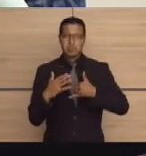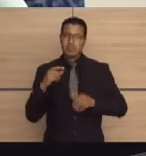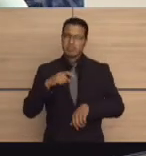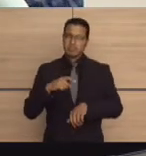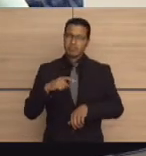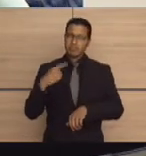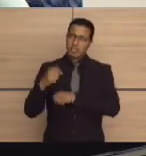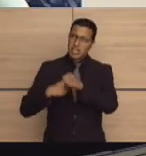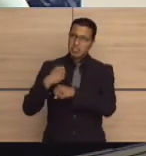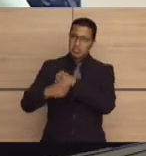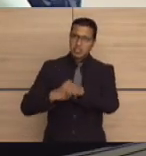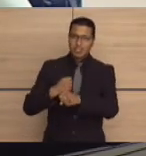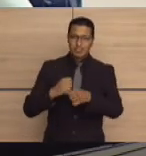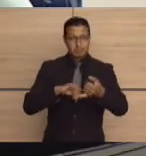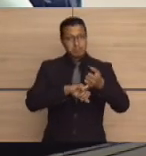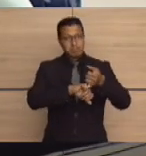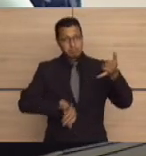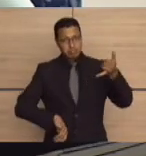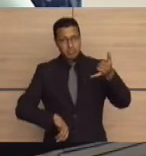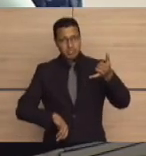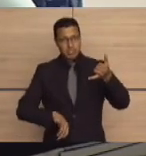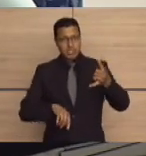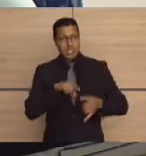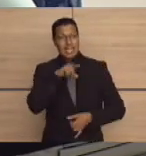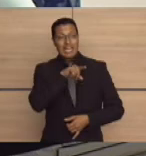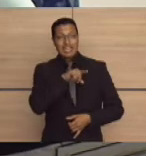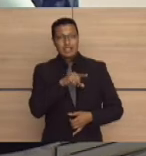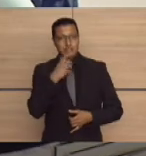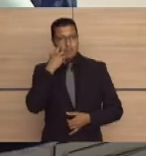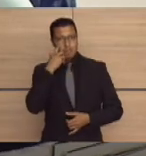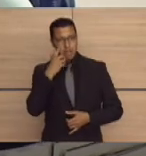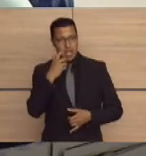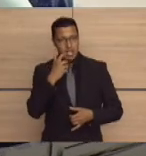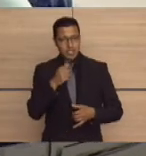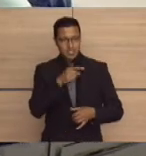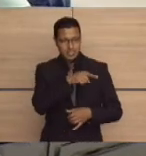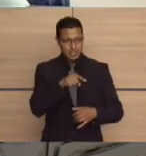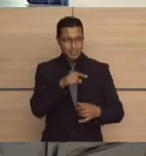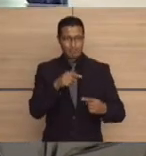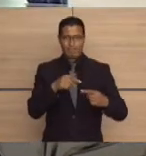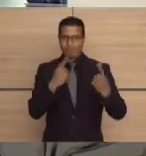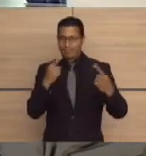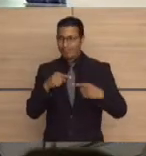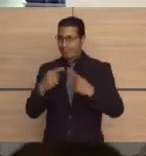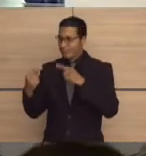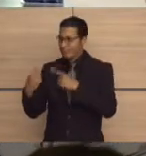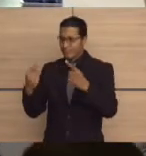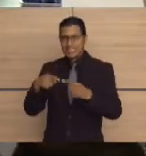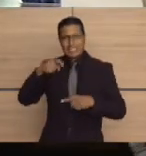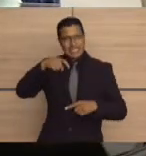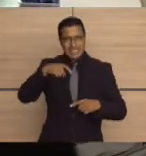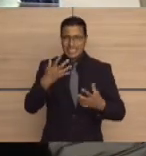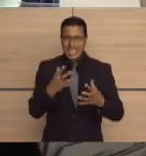de la independencia, se vivió muy vivamente ese fenómeno de un conflicto entre la necesidad de un